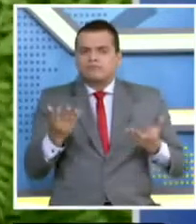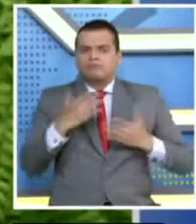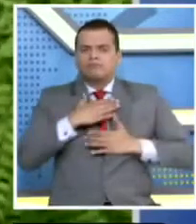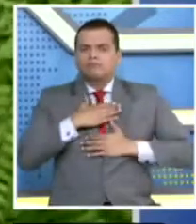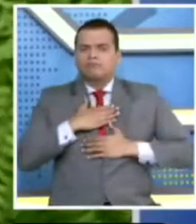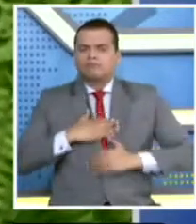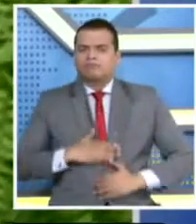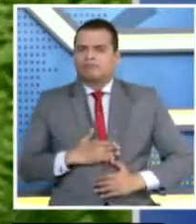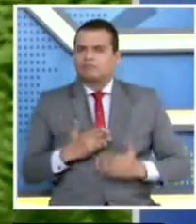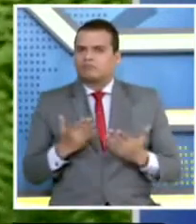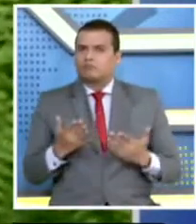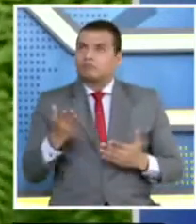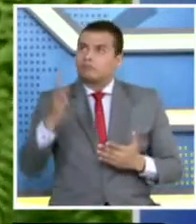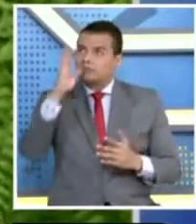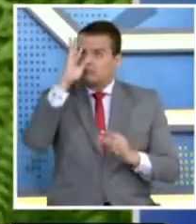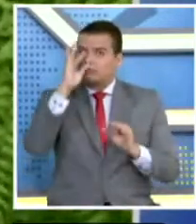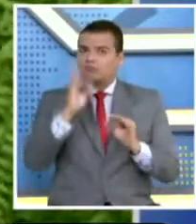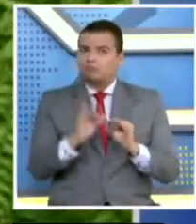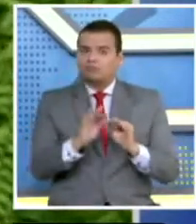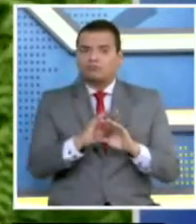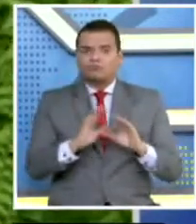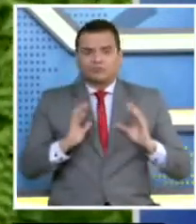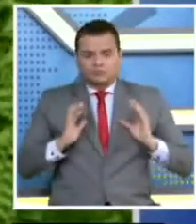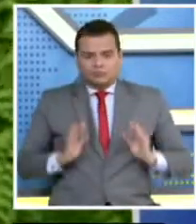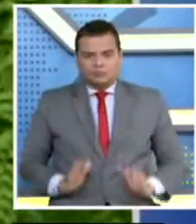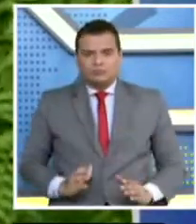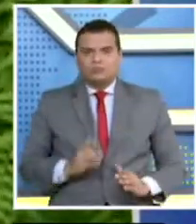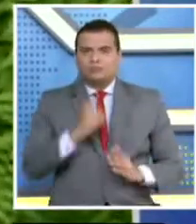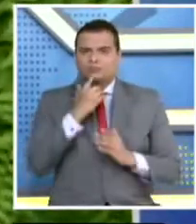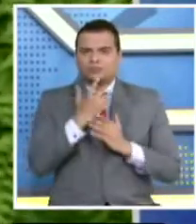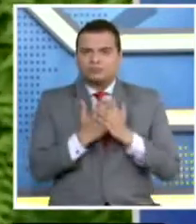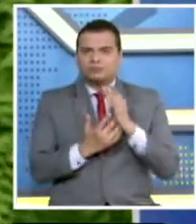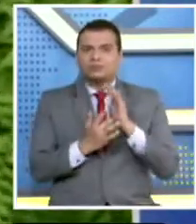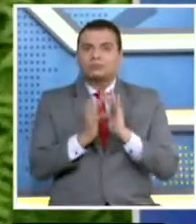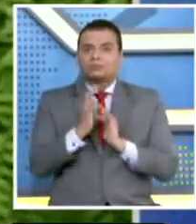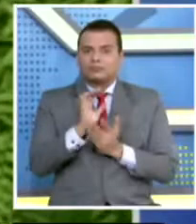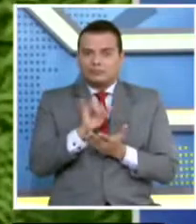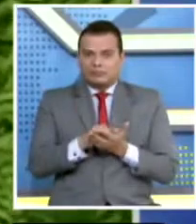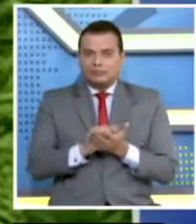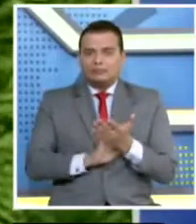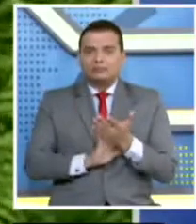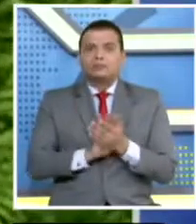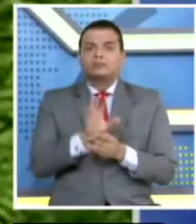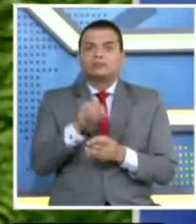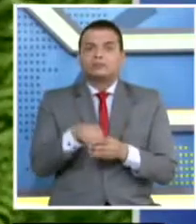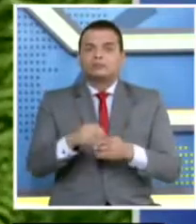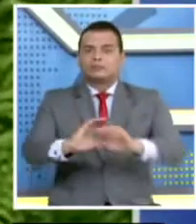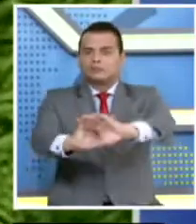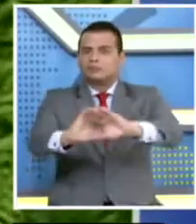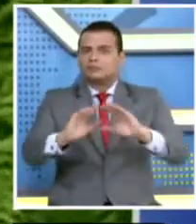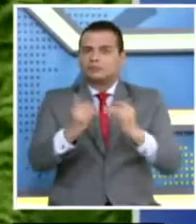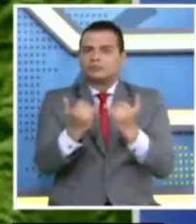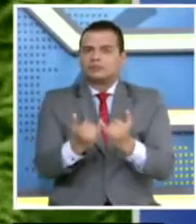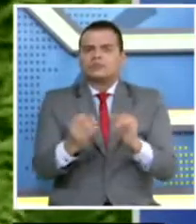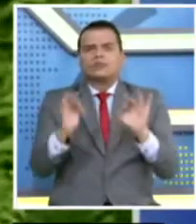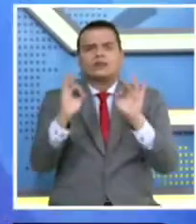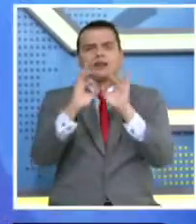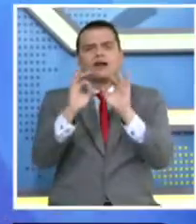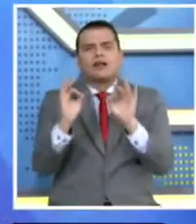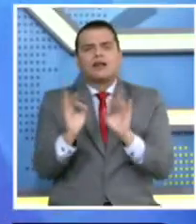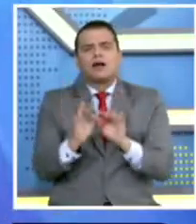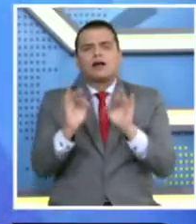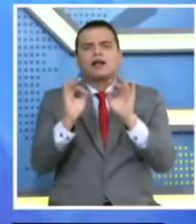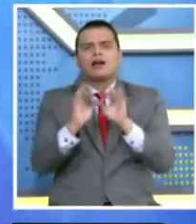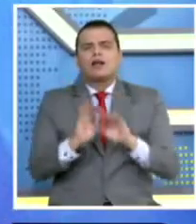el alimento espiritual, el cuerpo y la sangre de nuestro Señor Jesucristo. La Eucaristía en los templos.